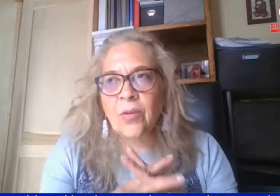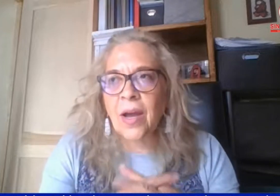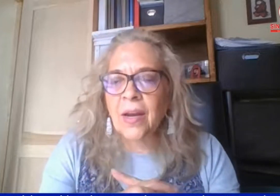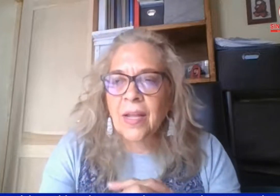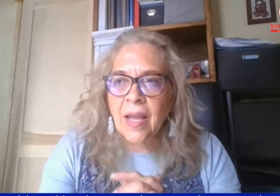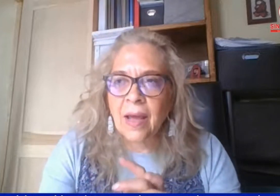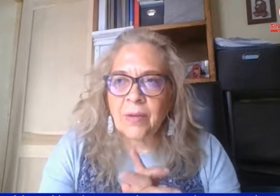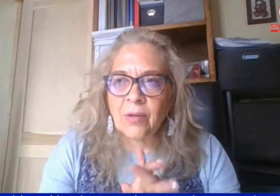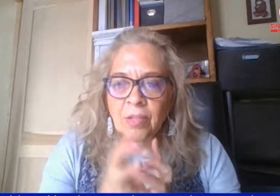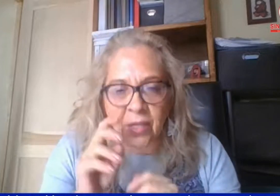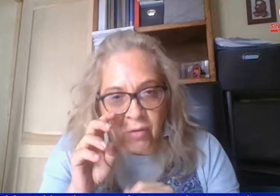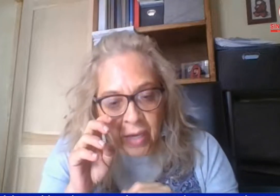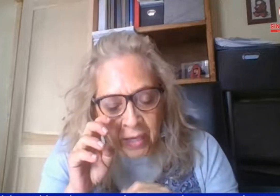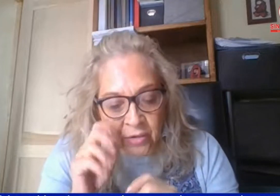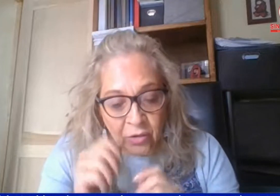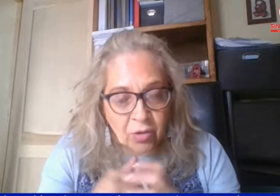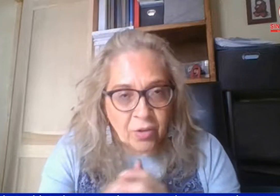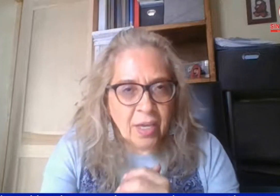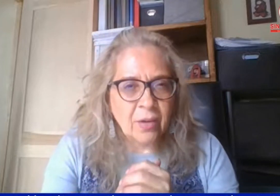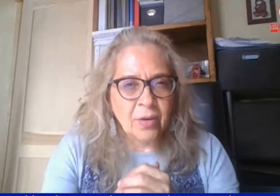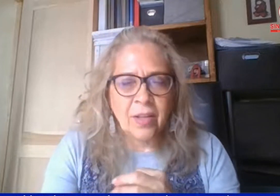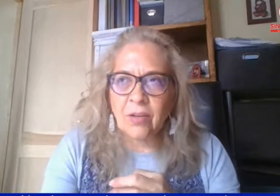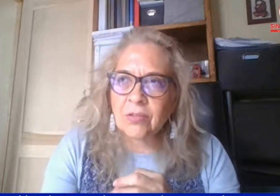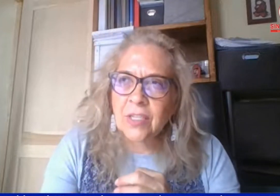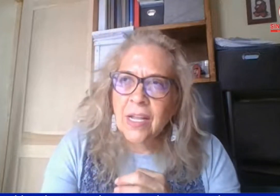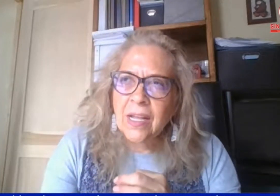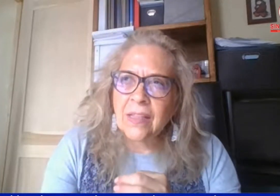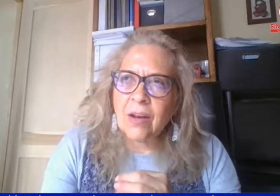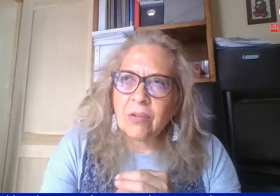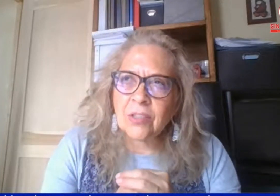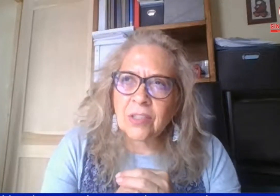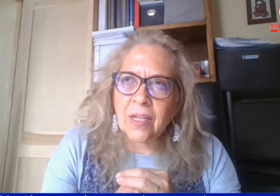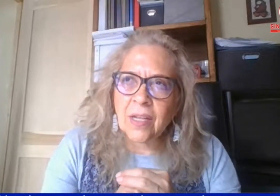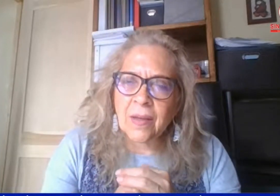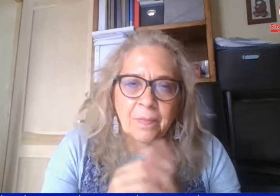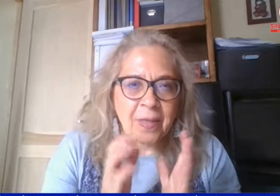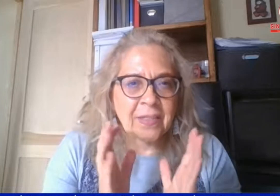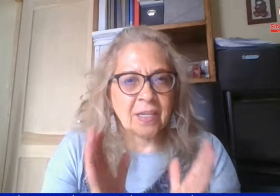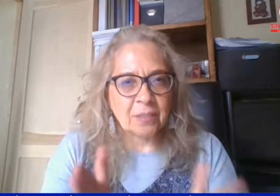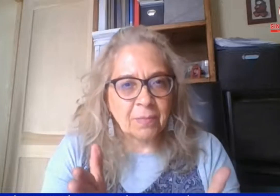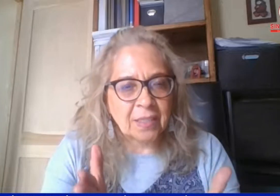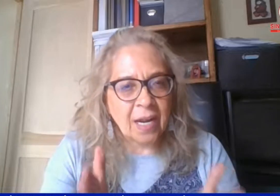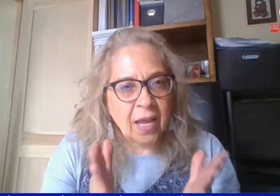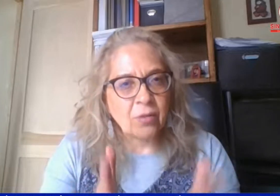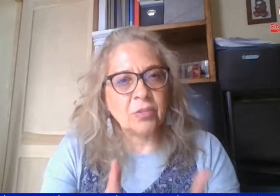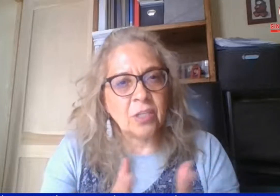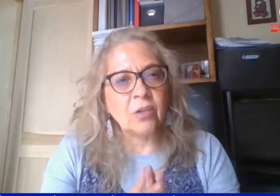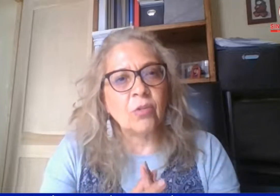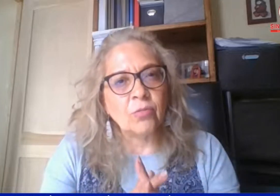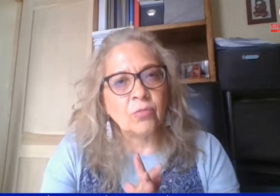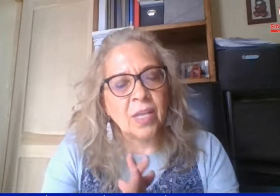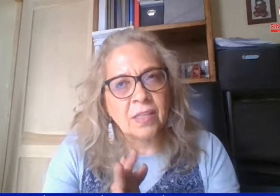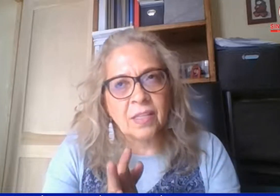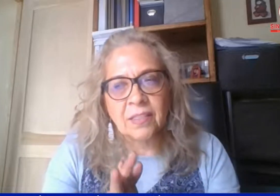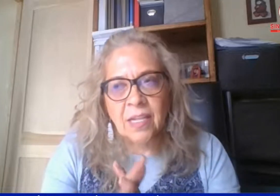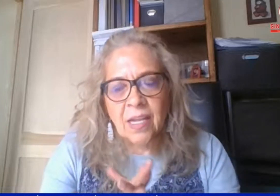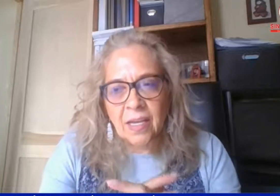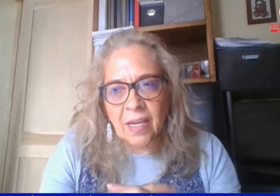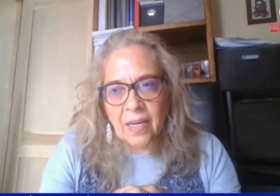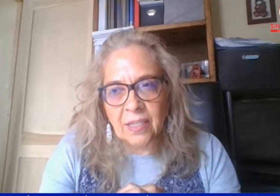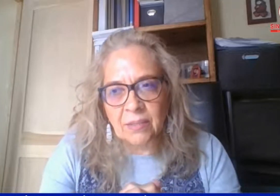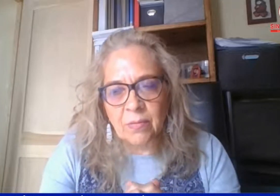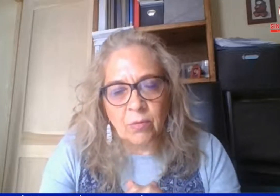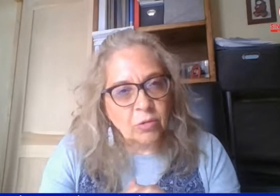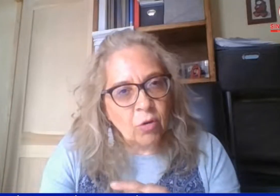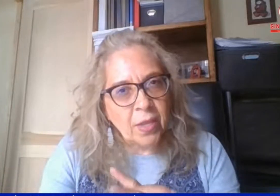segundo lugar, amigo, te digo que yo creo que uno de los mensajes más claros y contundentes